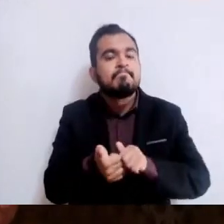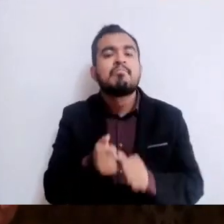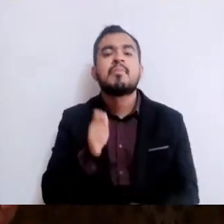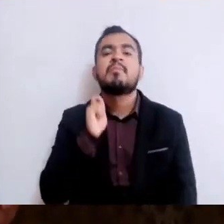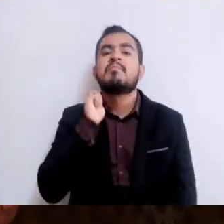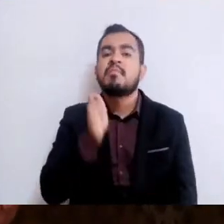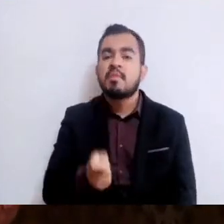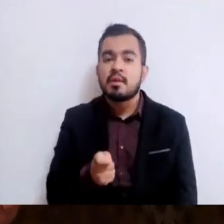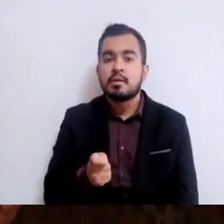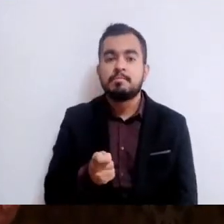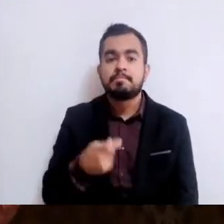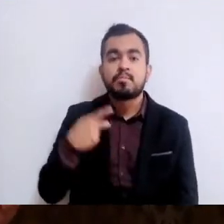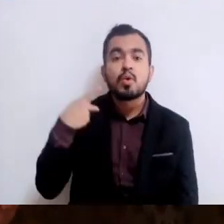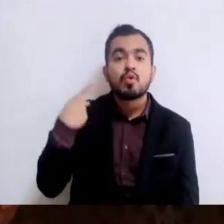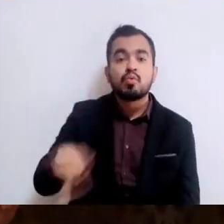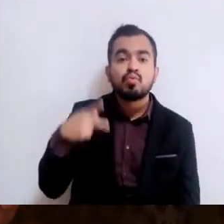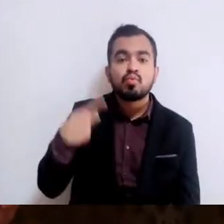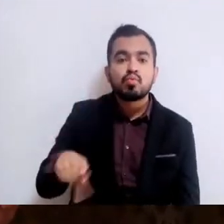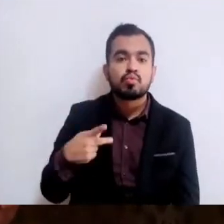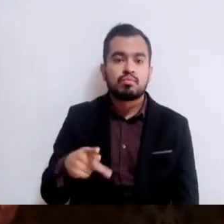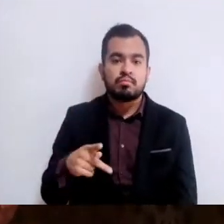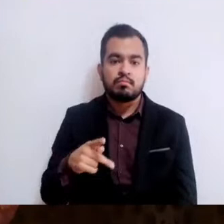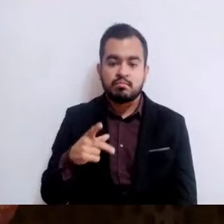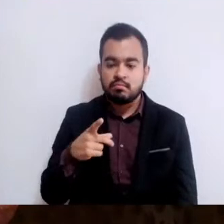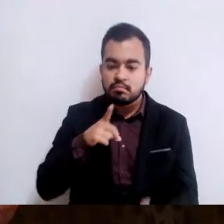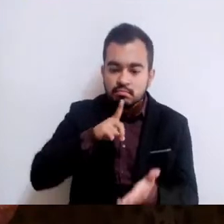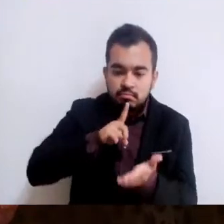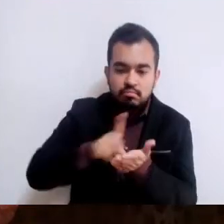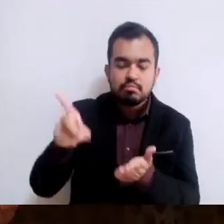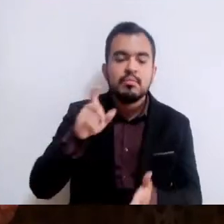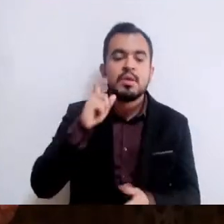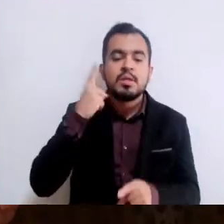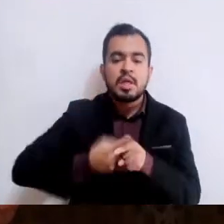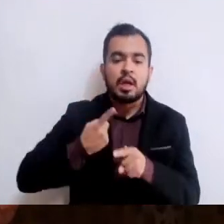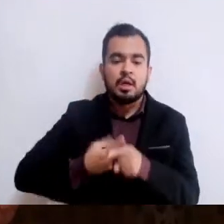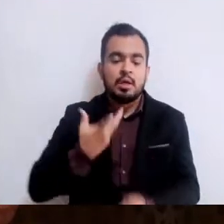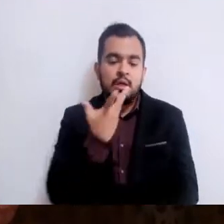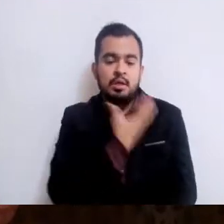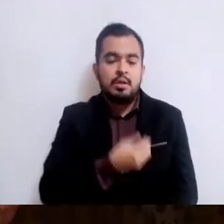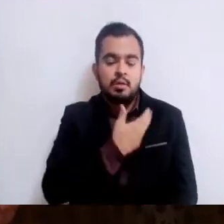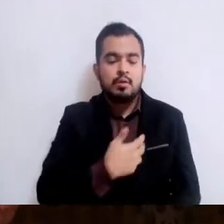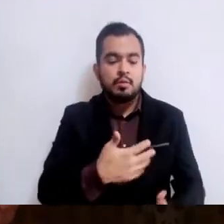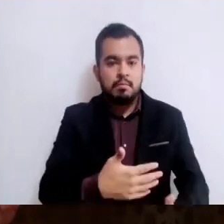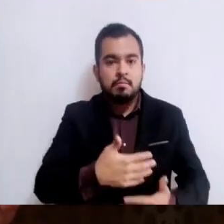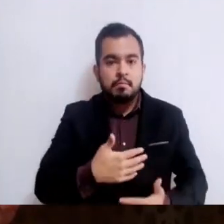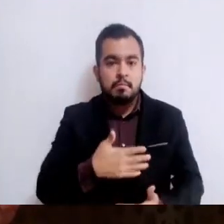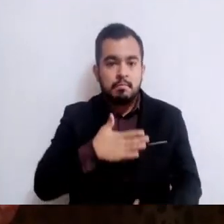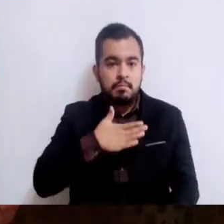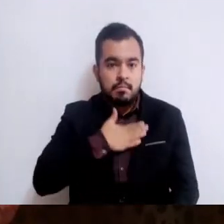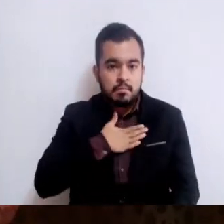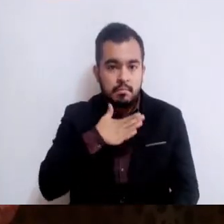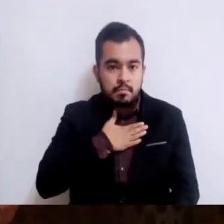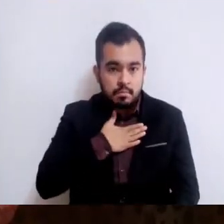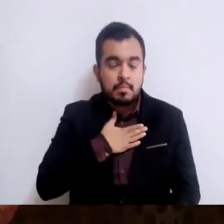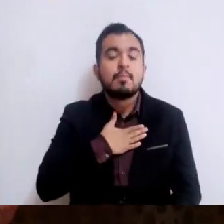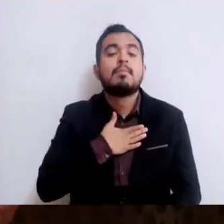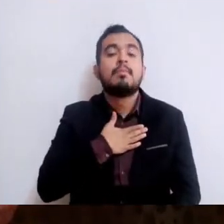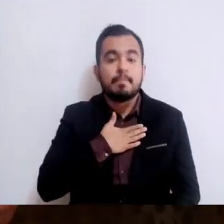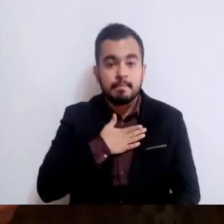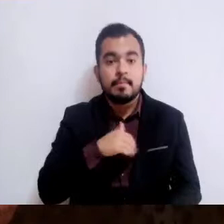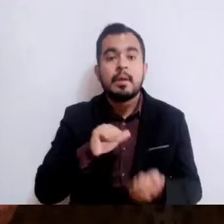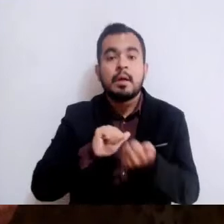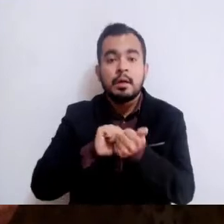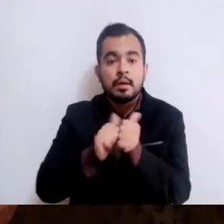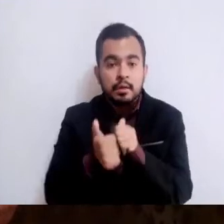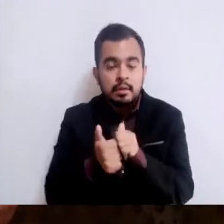obstaculización del ejercicio de la patria potestad. Además, con el paso del tiempo, ante una situación de falta